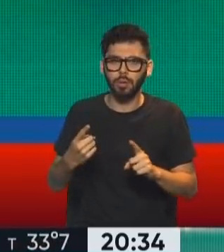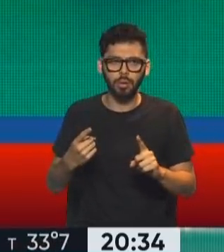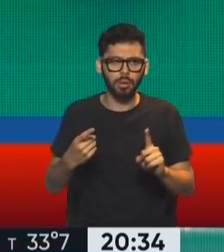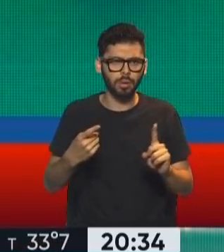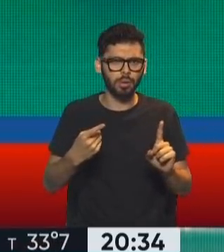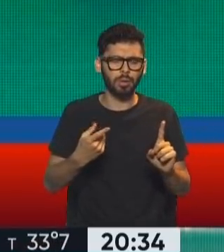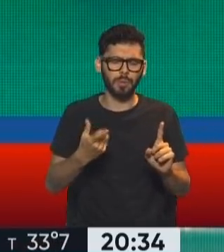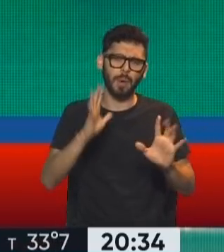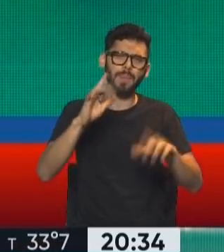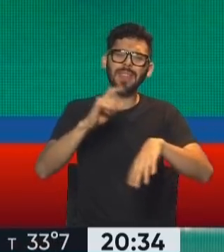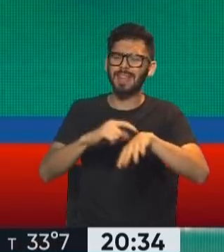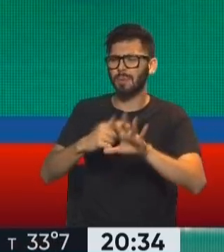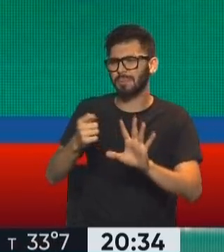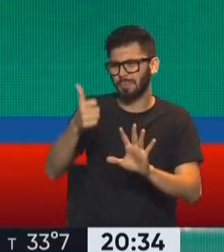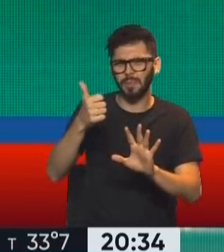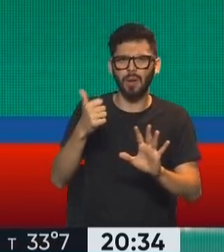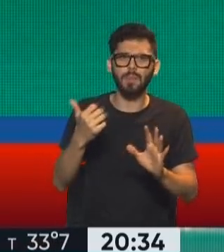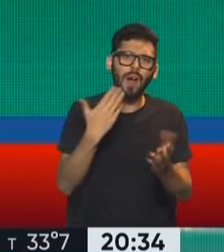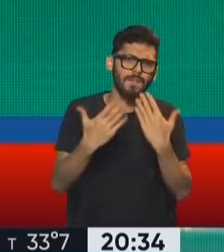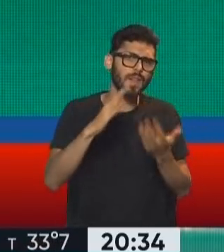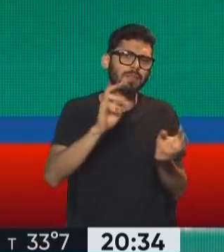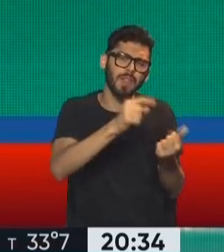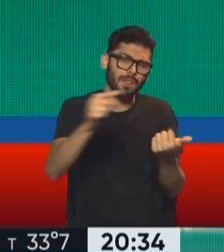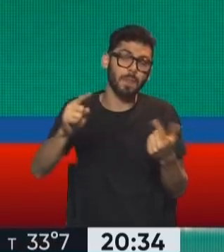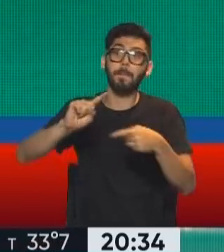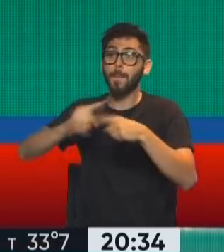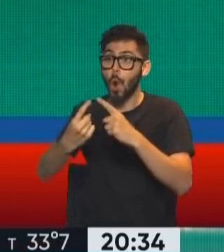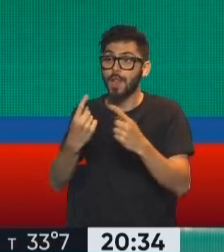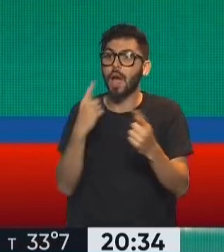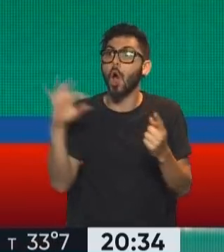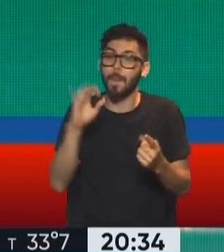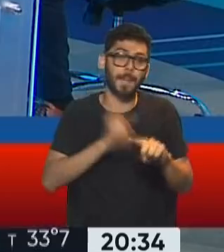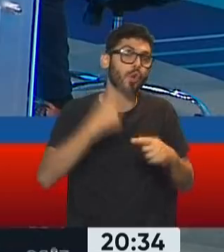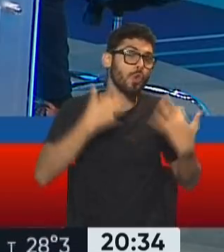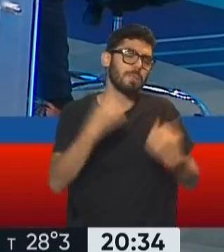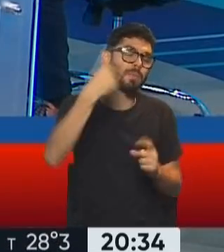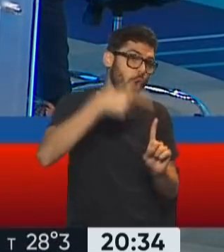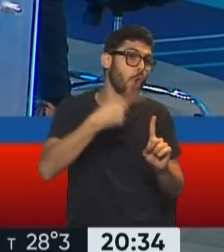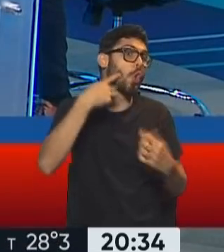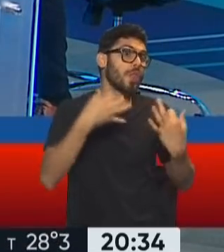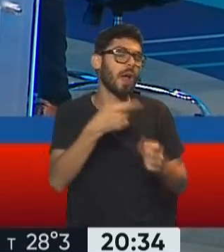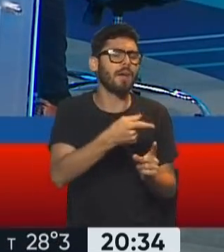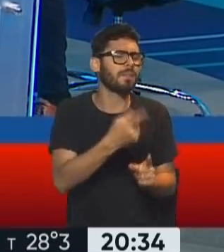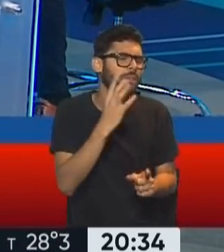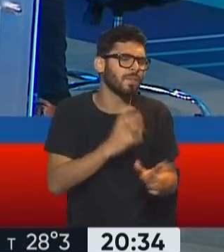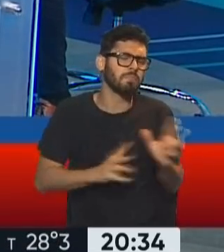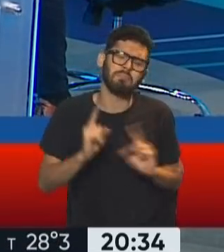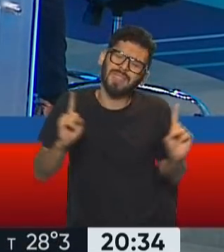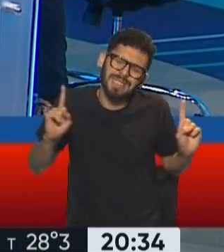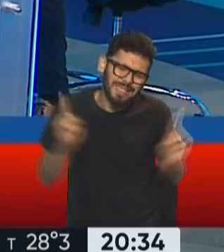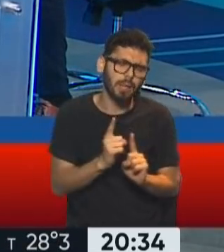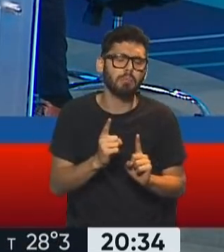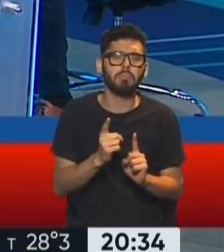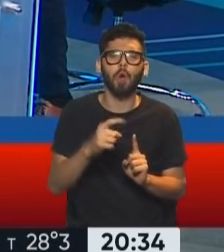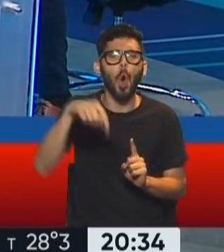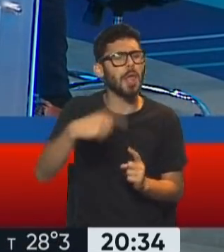Vamos a tratar de optimizar el tiempo y vamos a hacer todas las lecturas, las judiciales y las políticas. Vamos a empezar con las judiciales. Néstor, si pudiéramos sintetizar qué fue